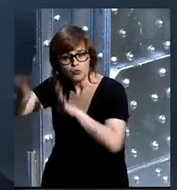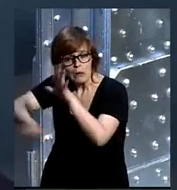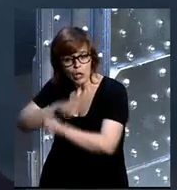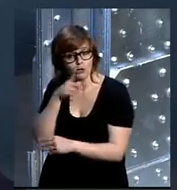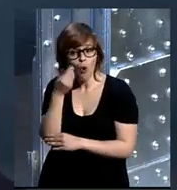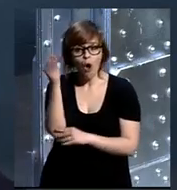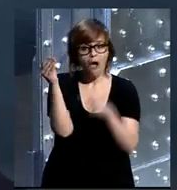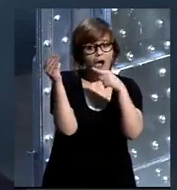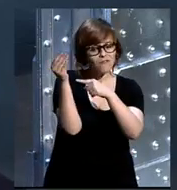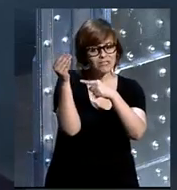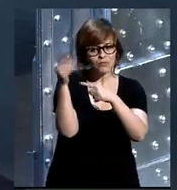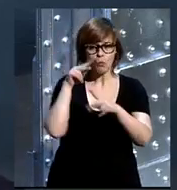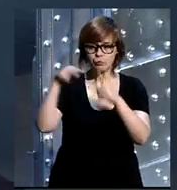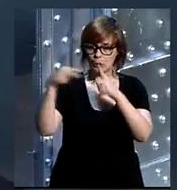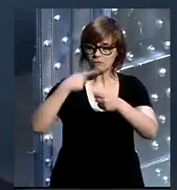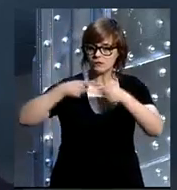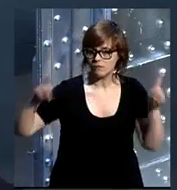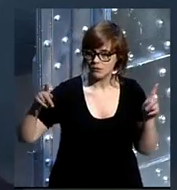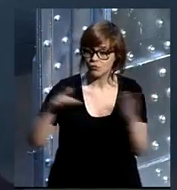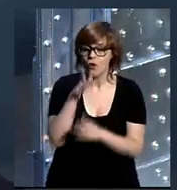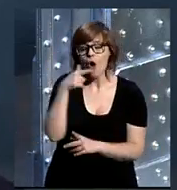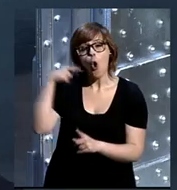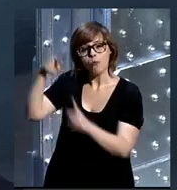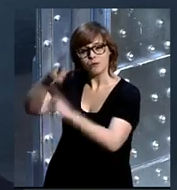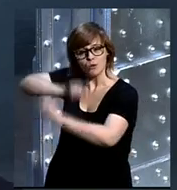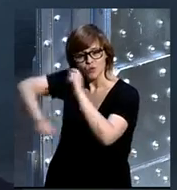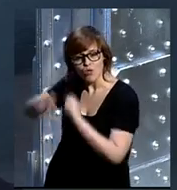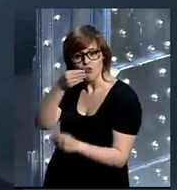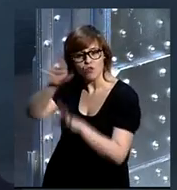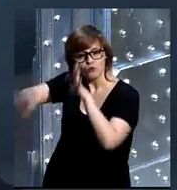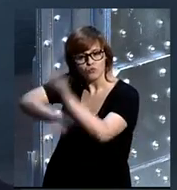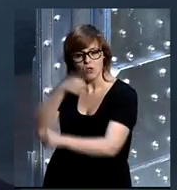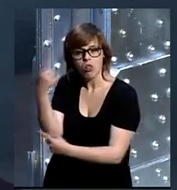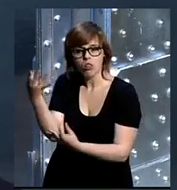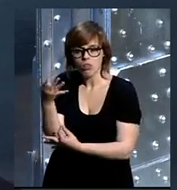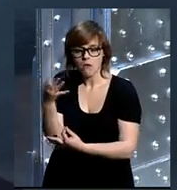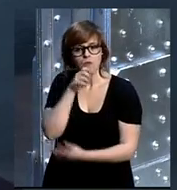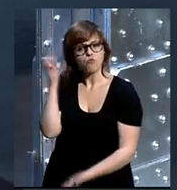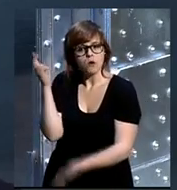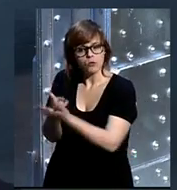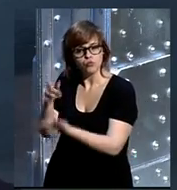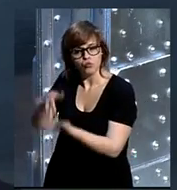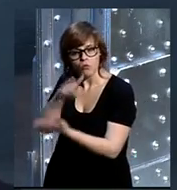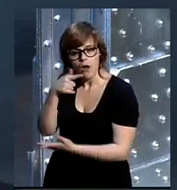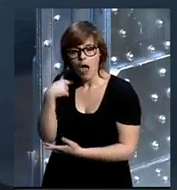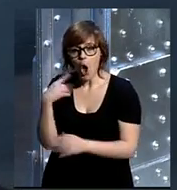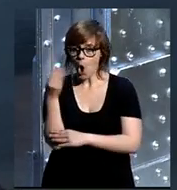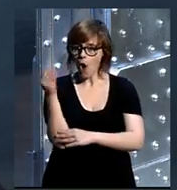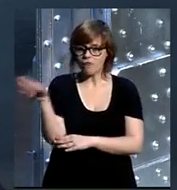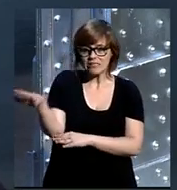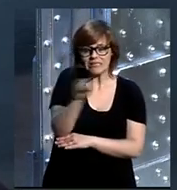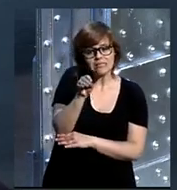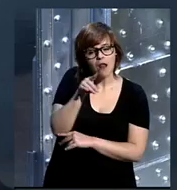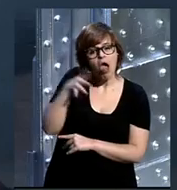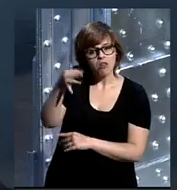ese es el reto que tienen las asociaciones de consumidores, que asumir y que entender que son los nuevos